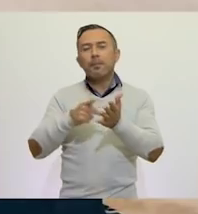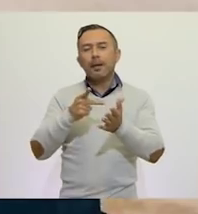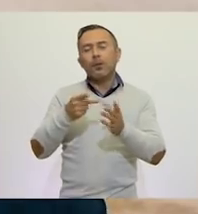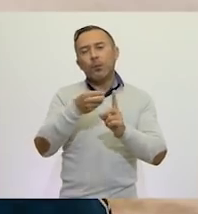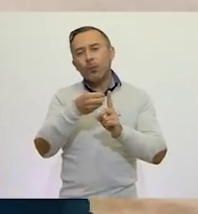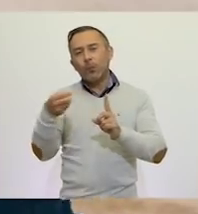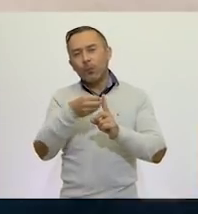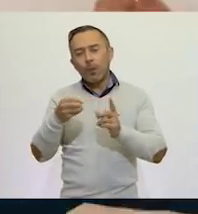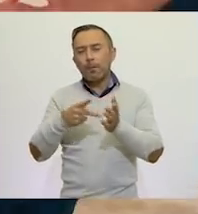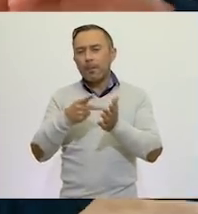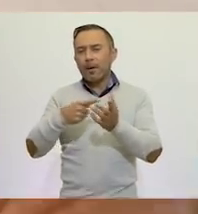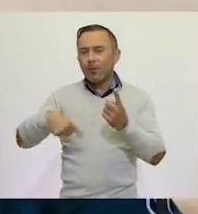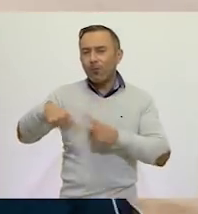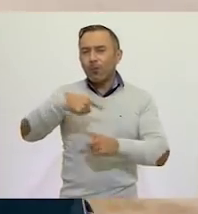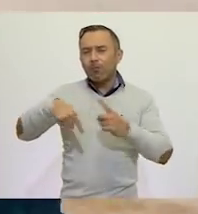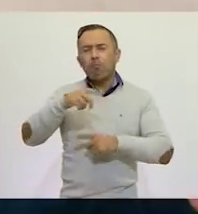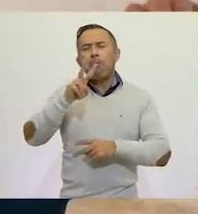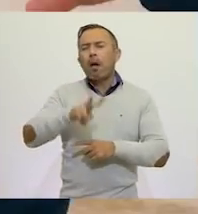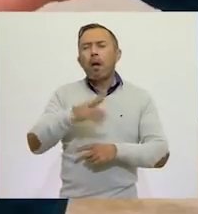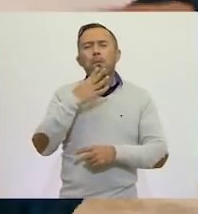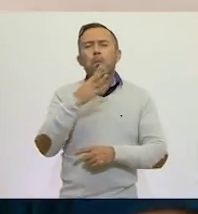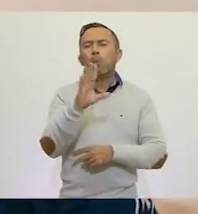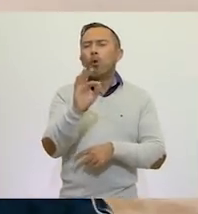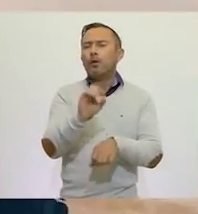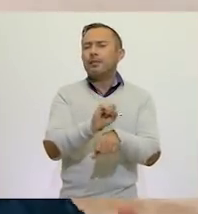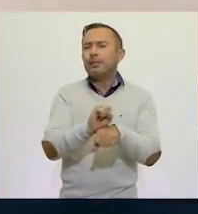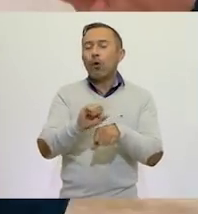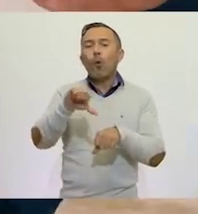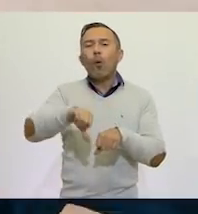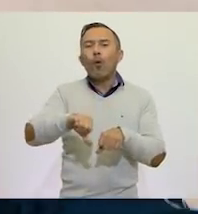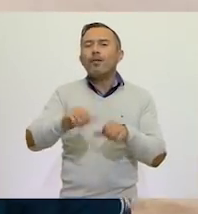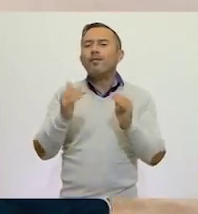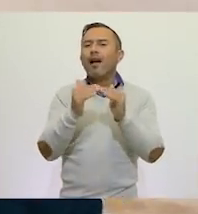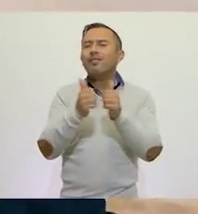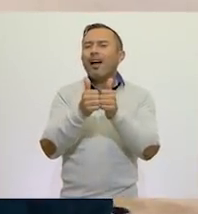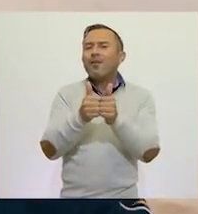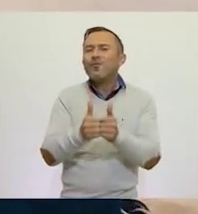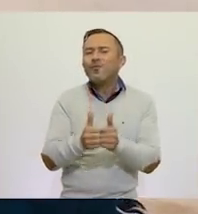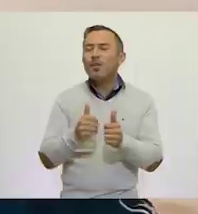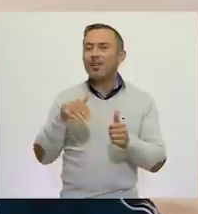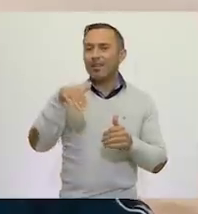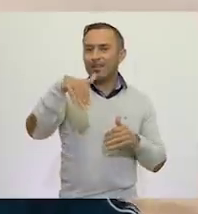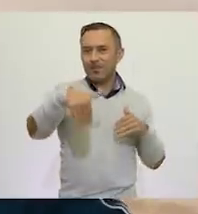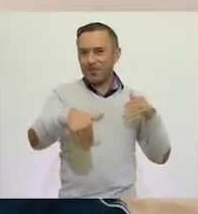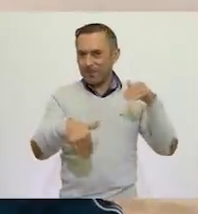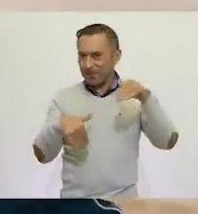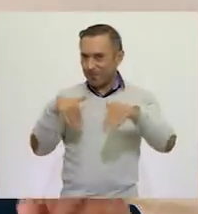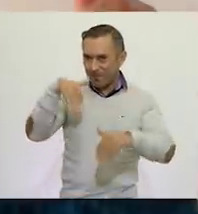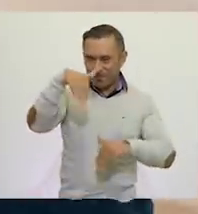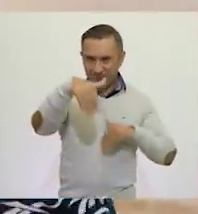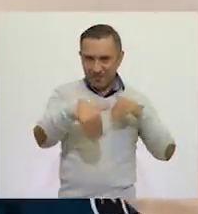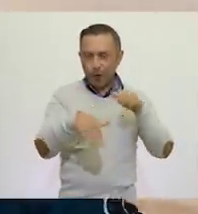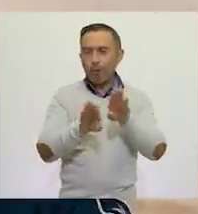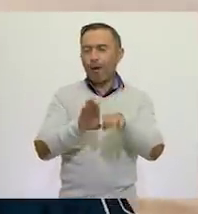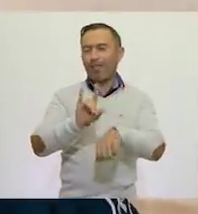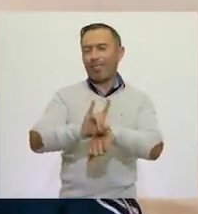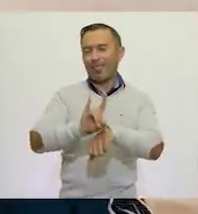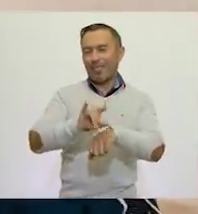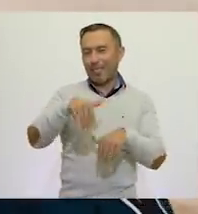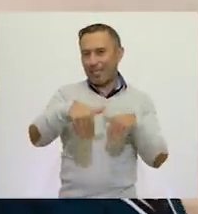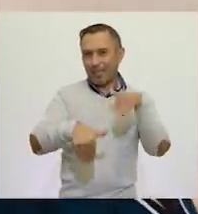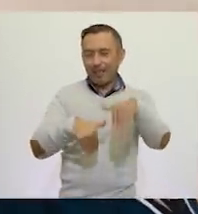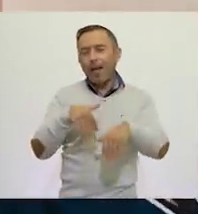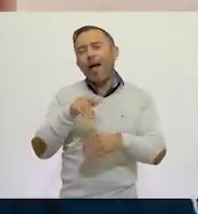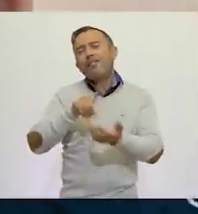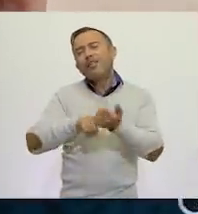cosas muy sencillas. Hoy vamos a nadar, sí, vamos a nadar en nuestras casas viendo el